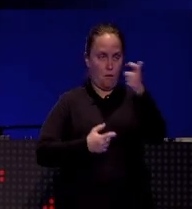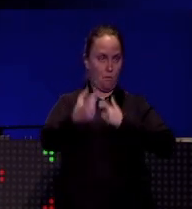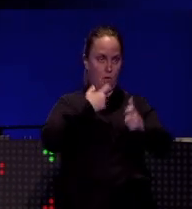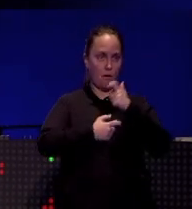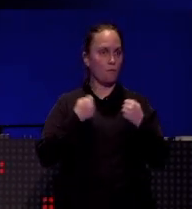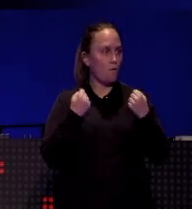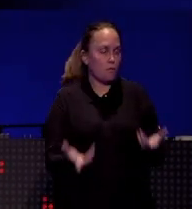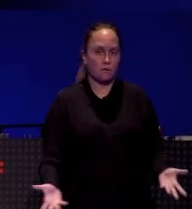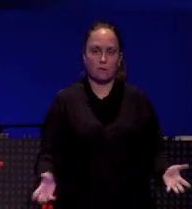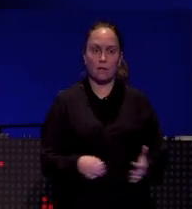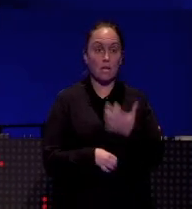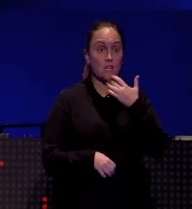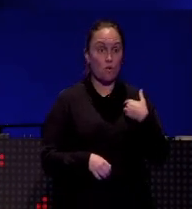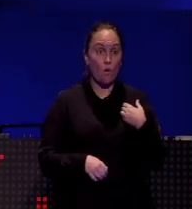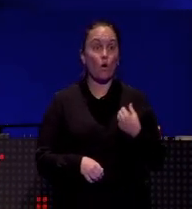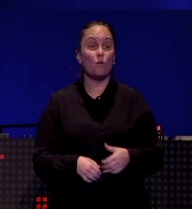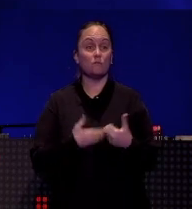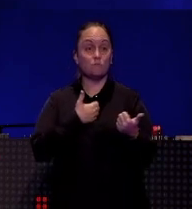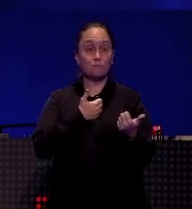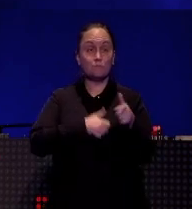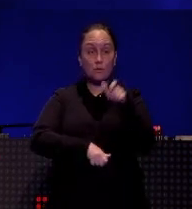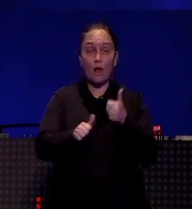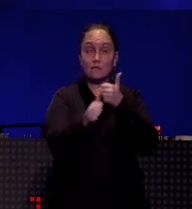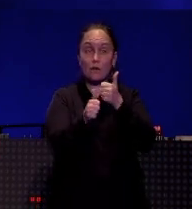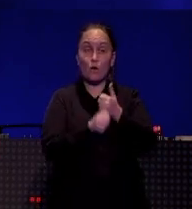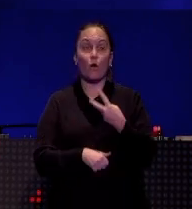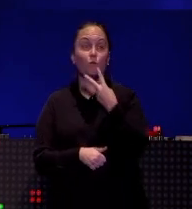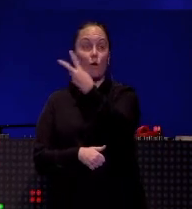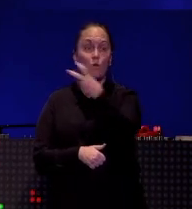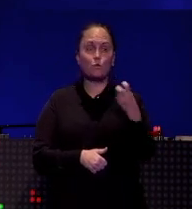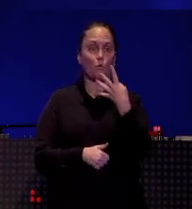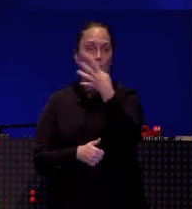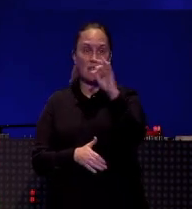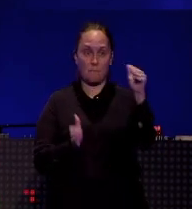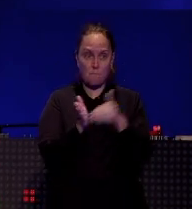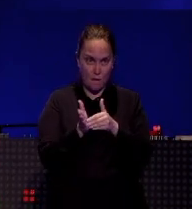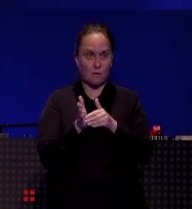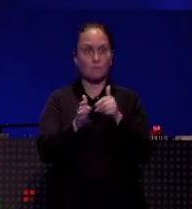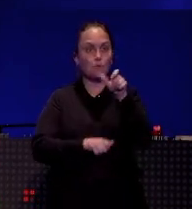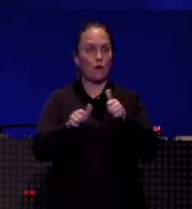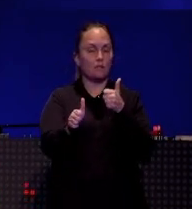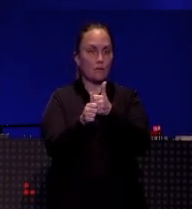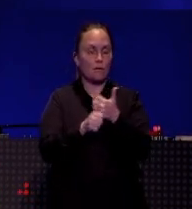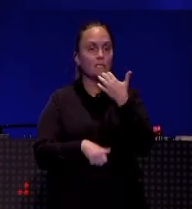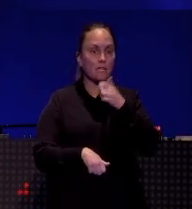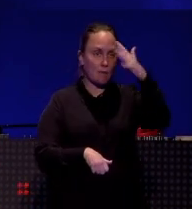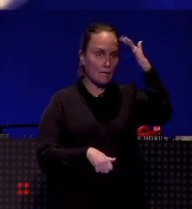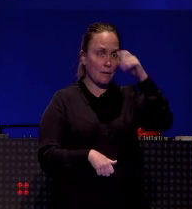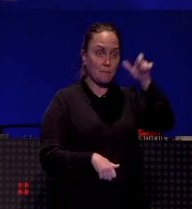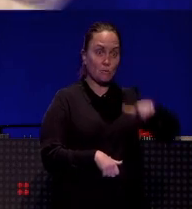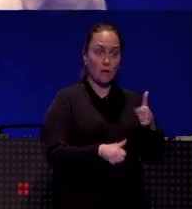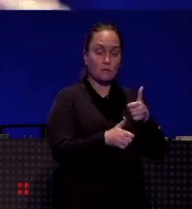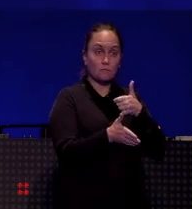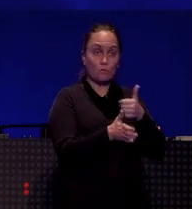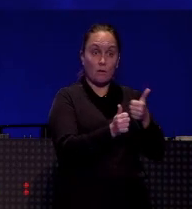si me pasa a mí con 245 mil seguidores los que tienen dos millones yo no me quiero ni imaginar lo que puede ser eso yo simplemente